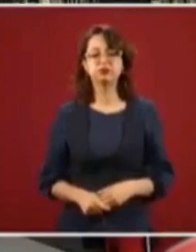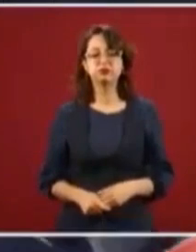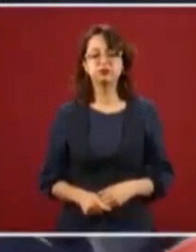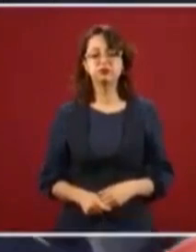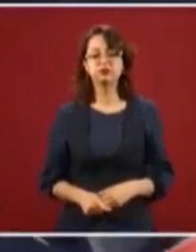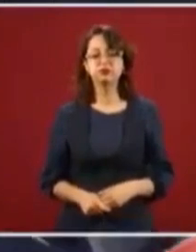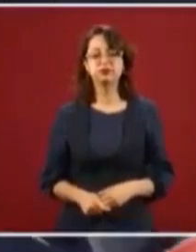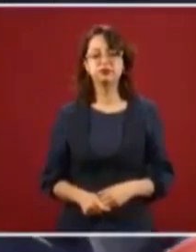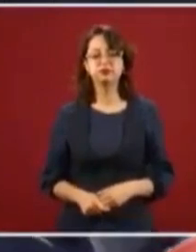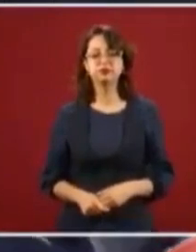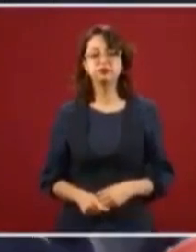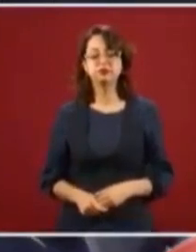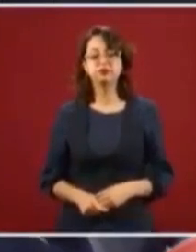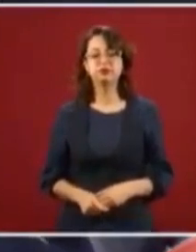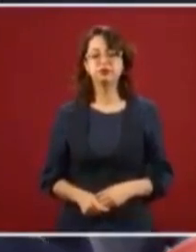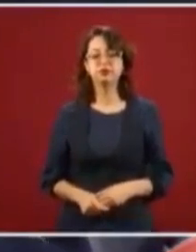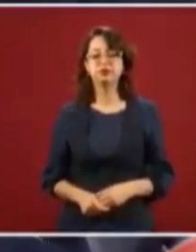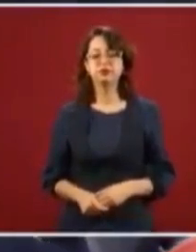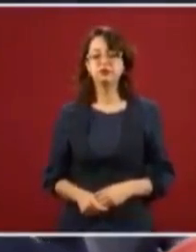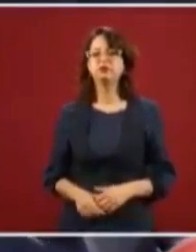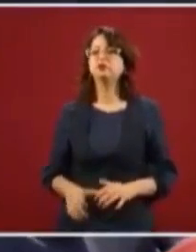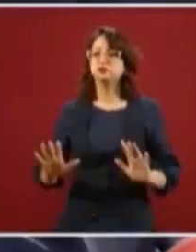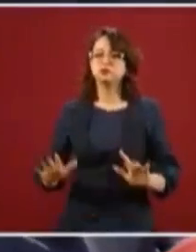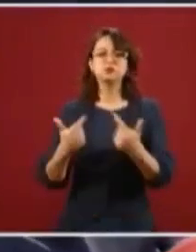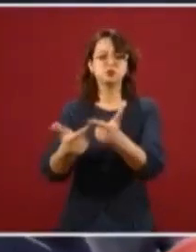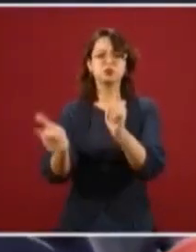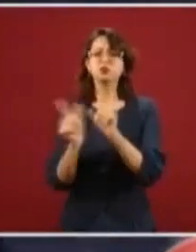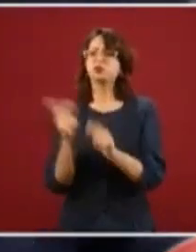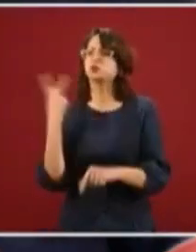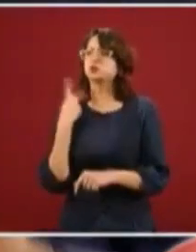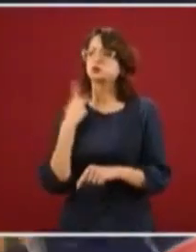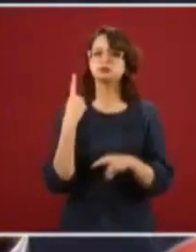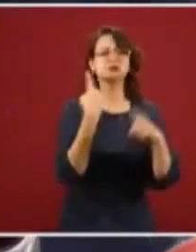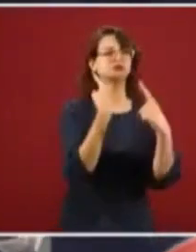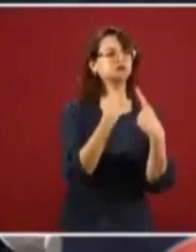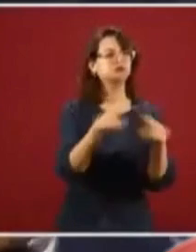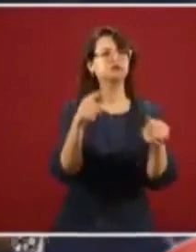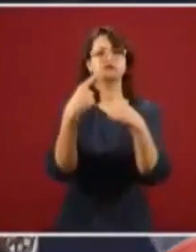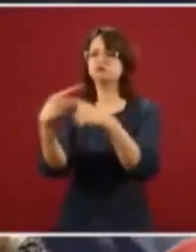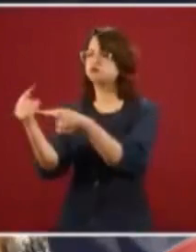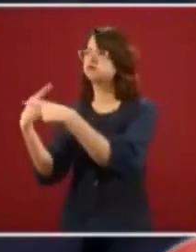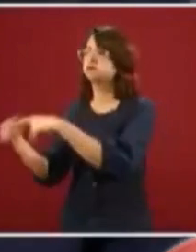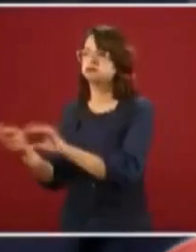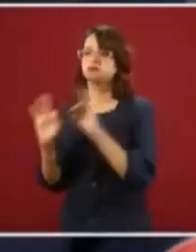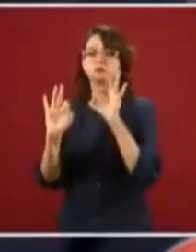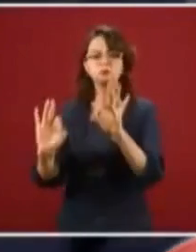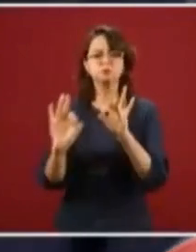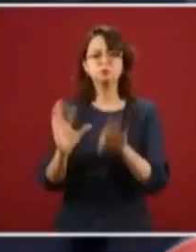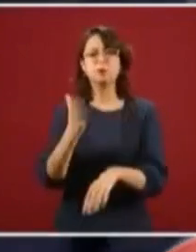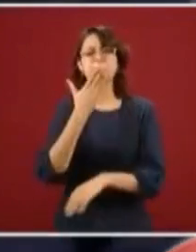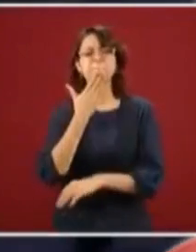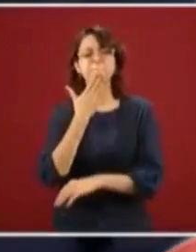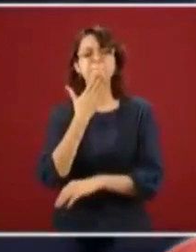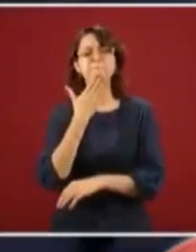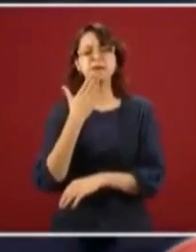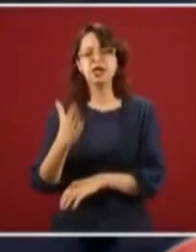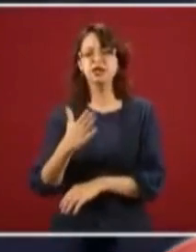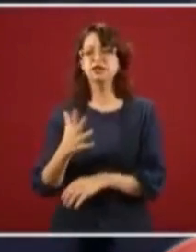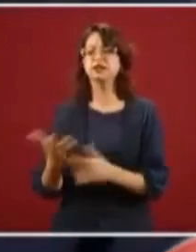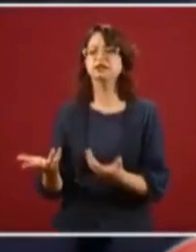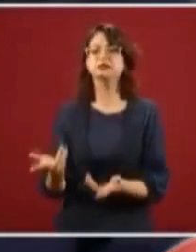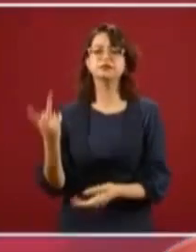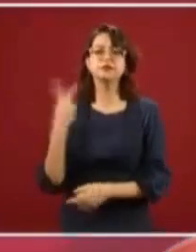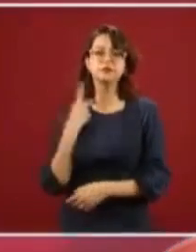que existan los partidos y haya